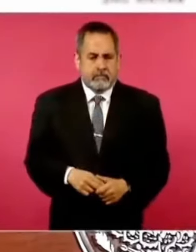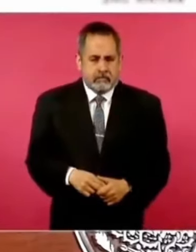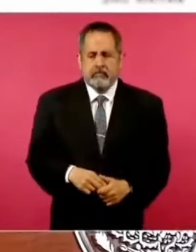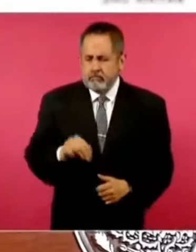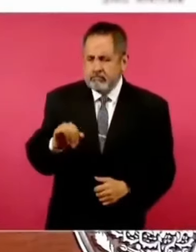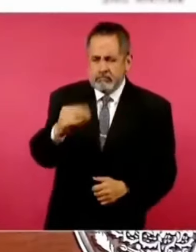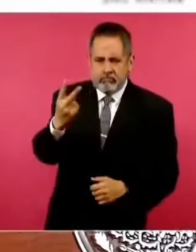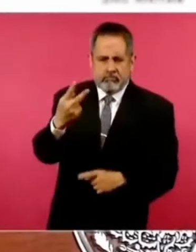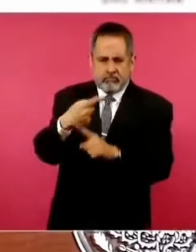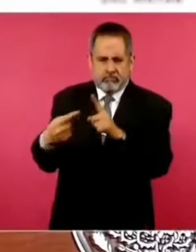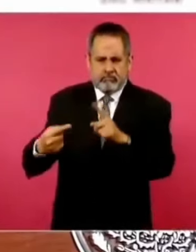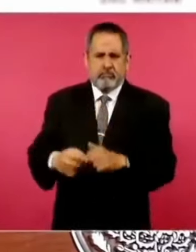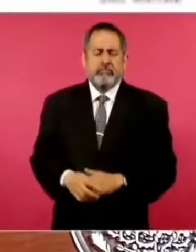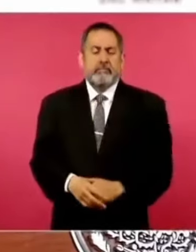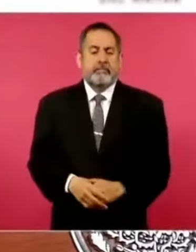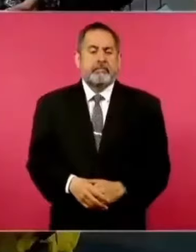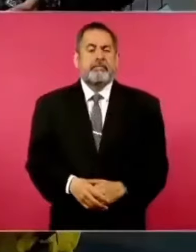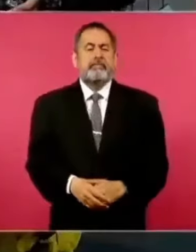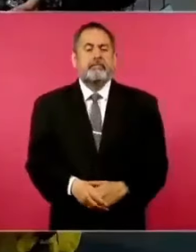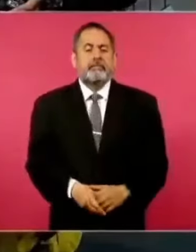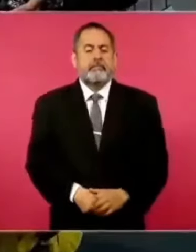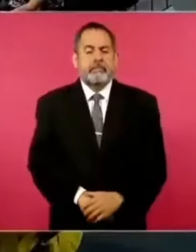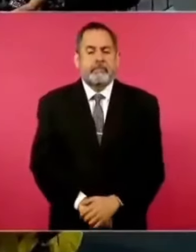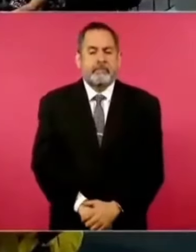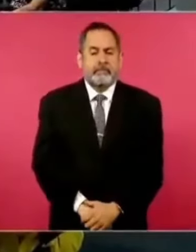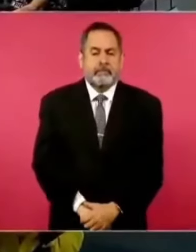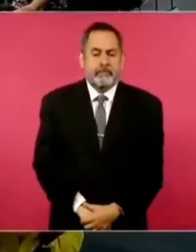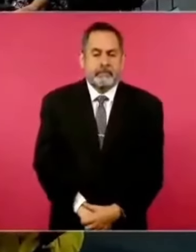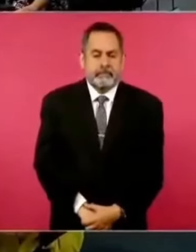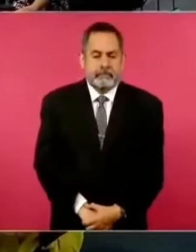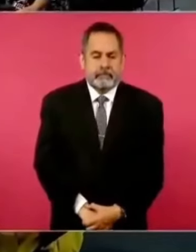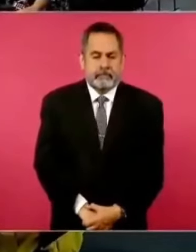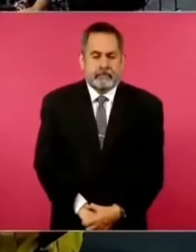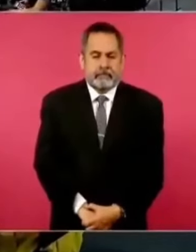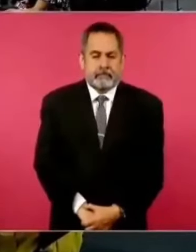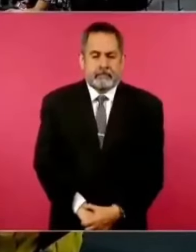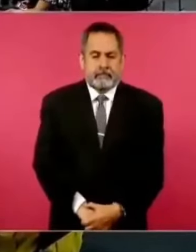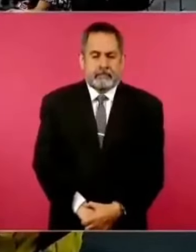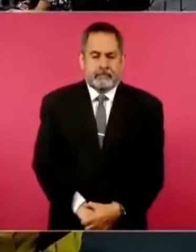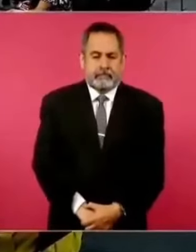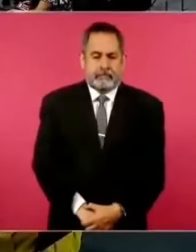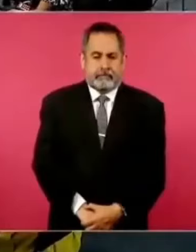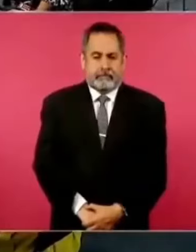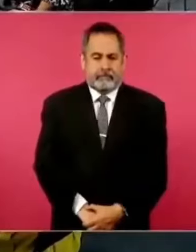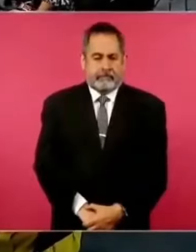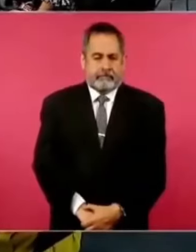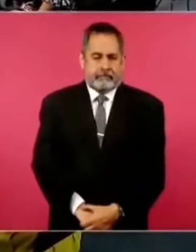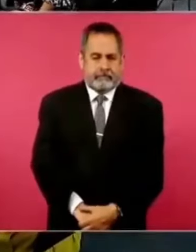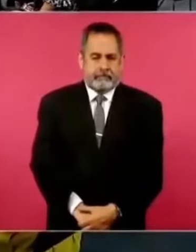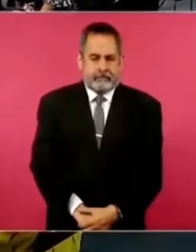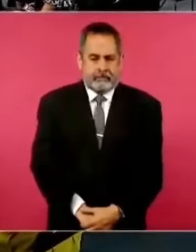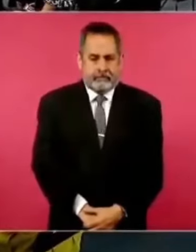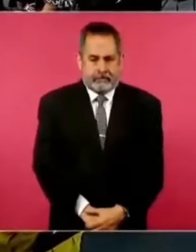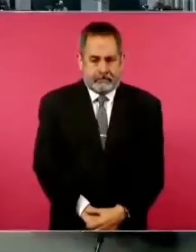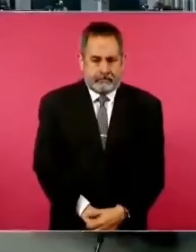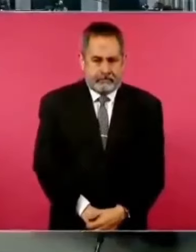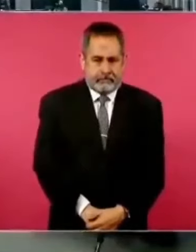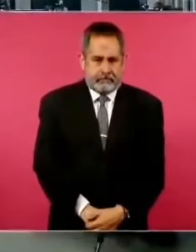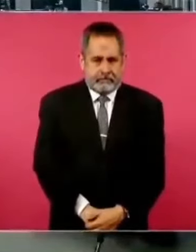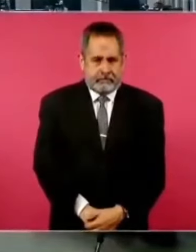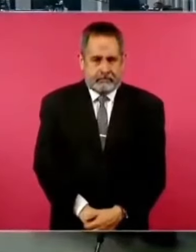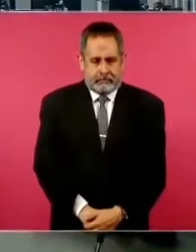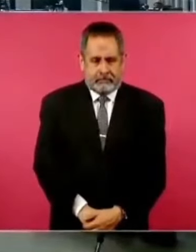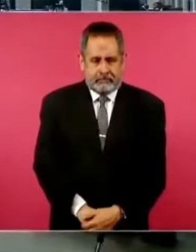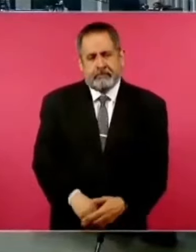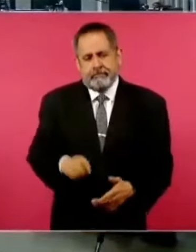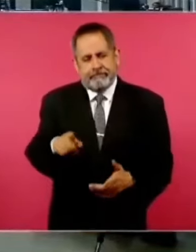2:30. ¿Cómo están las vallas? ¿Cómo están las vallas? ¿Por dónde entraría la doctora? No sé. Eso